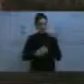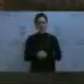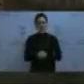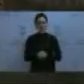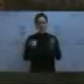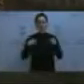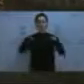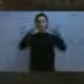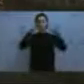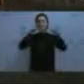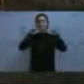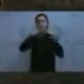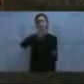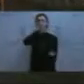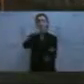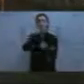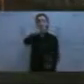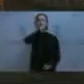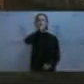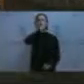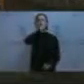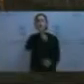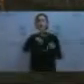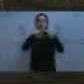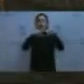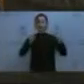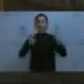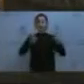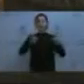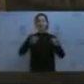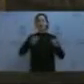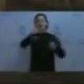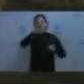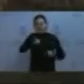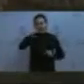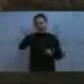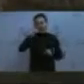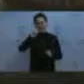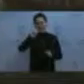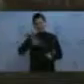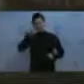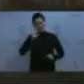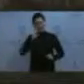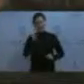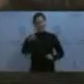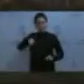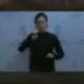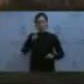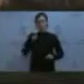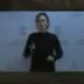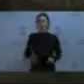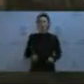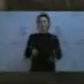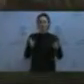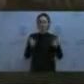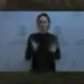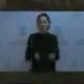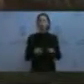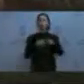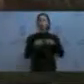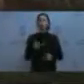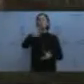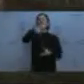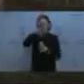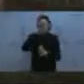enseñanza del bable asturiano y, conjunción copulativa, promoverá, lo digo por lo siguiente, su uso dentro del sistema